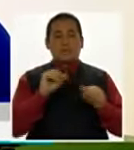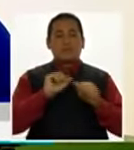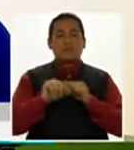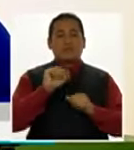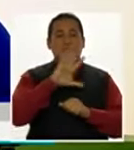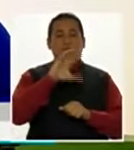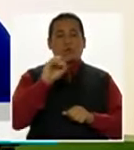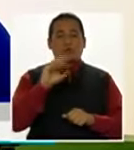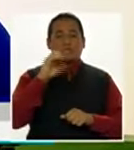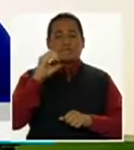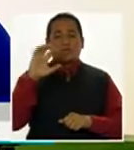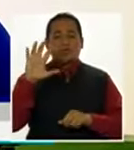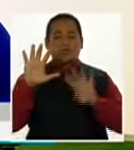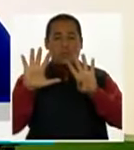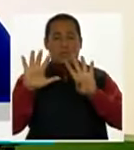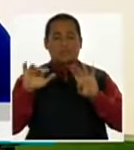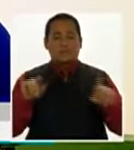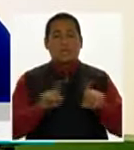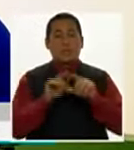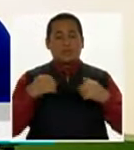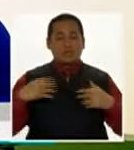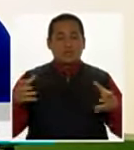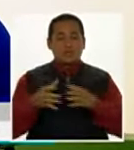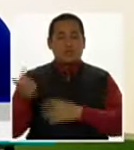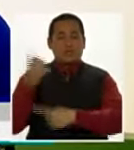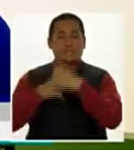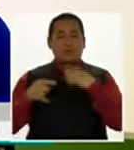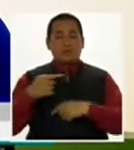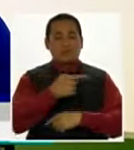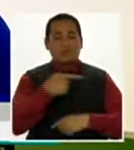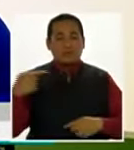619-0707 anexo 5009.